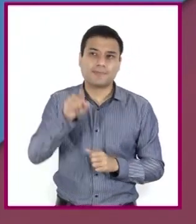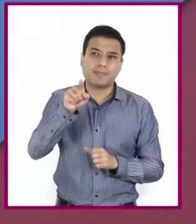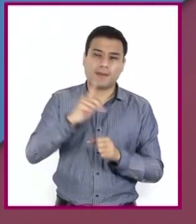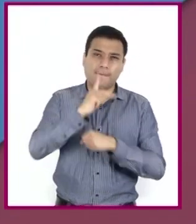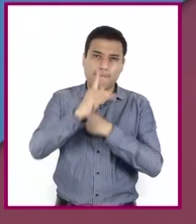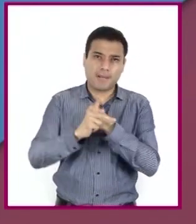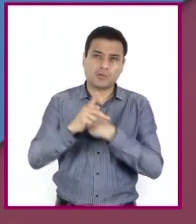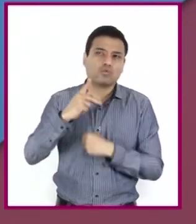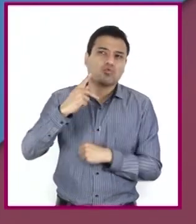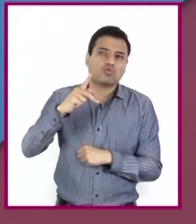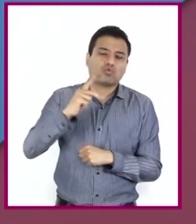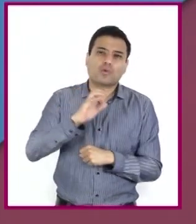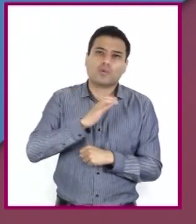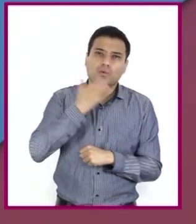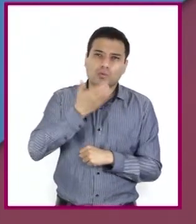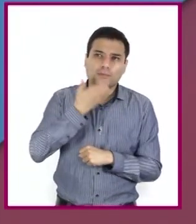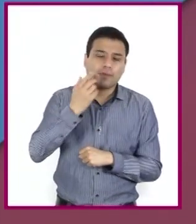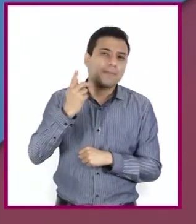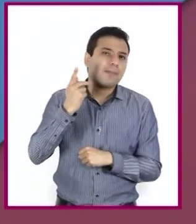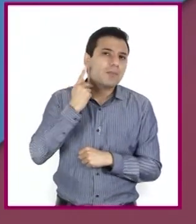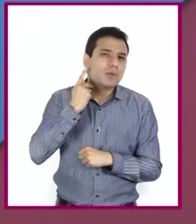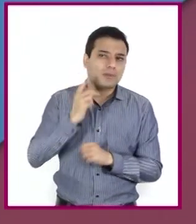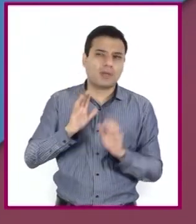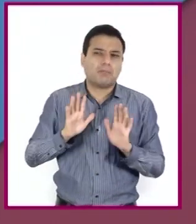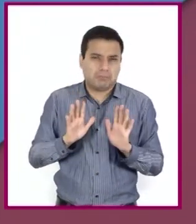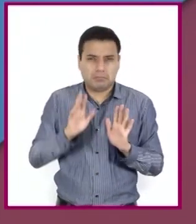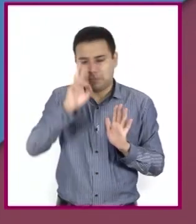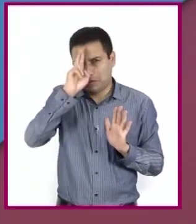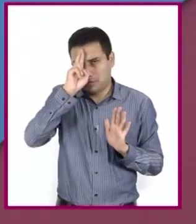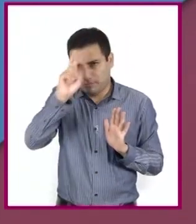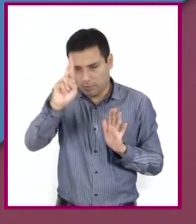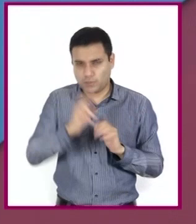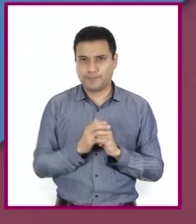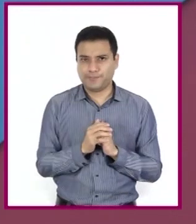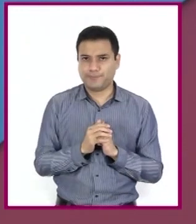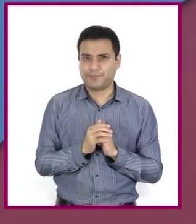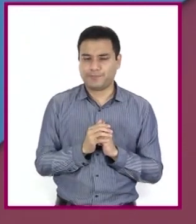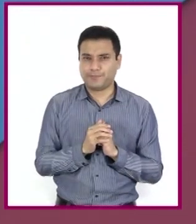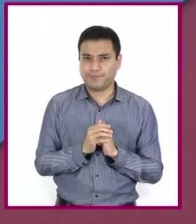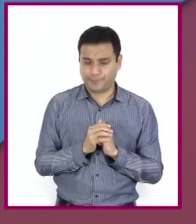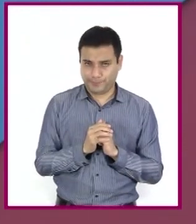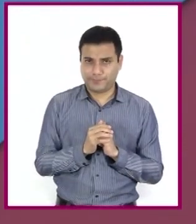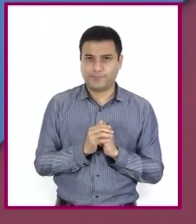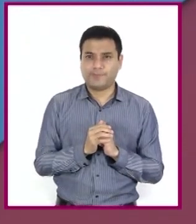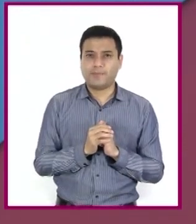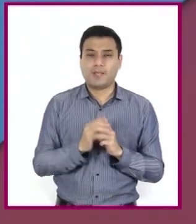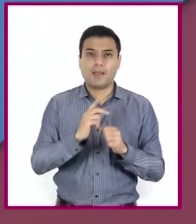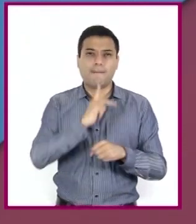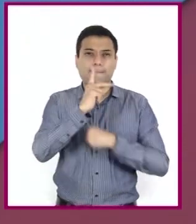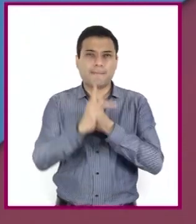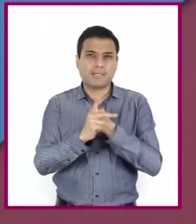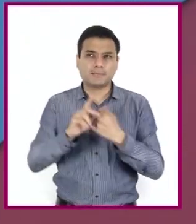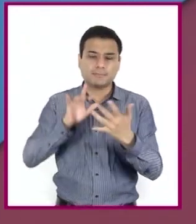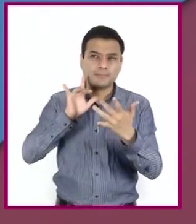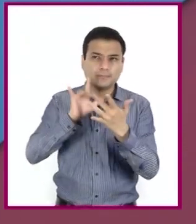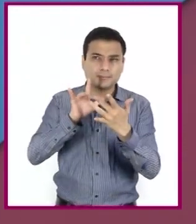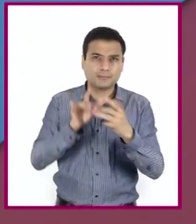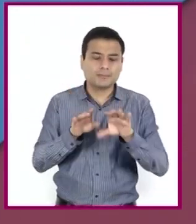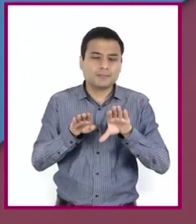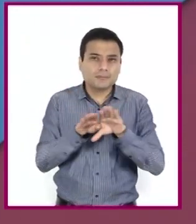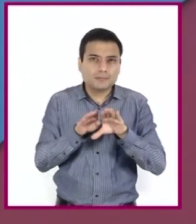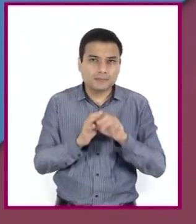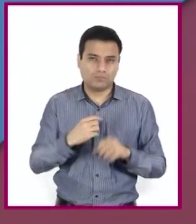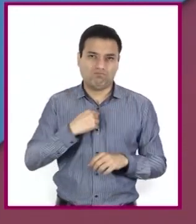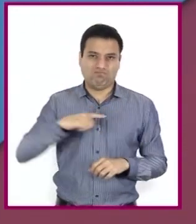nativa en cuestiones de política interna, mientras que las relaciones exteriores se encontraban a cargo del gobierno